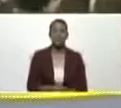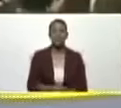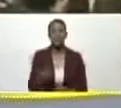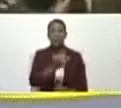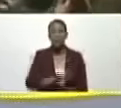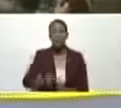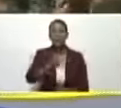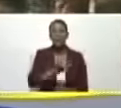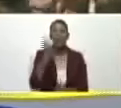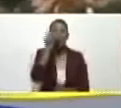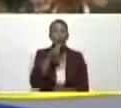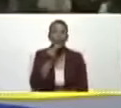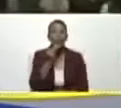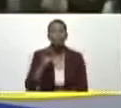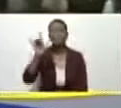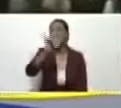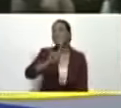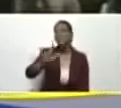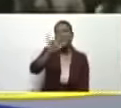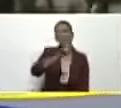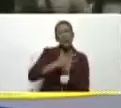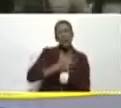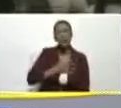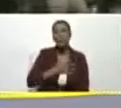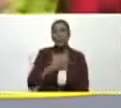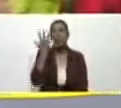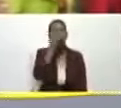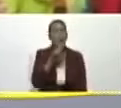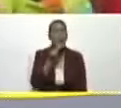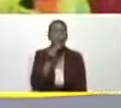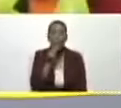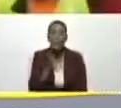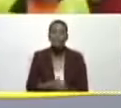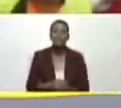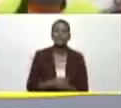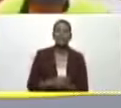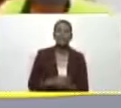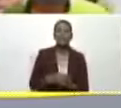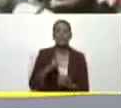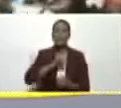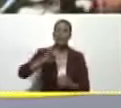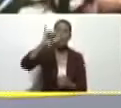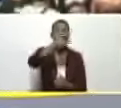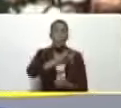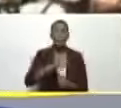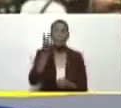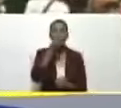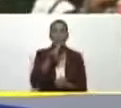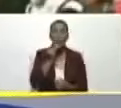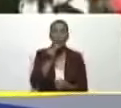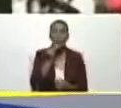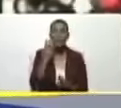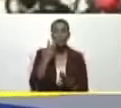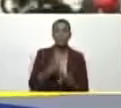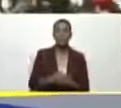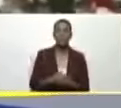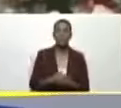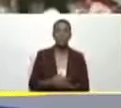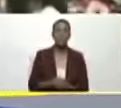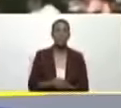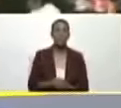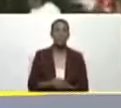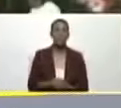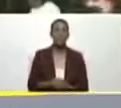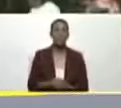muchacho I love Boy And Girl I love Boy And Girl I love Boy And